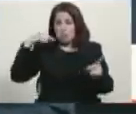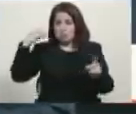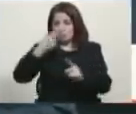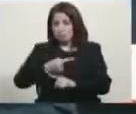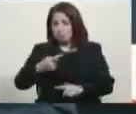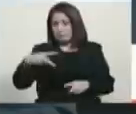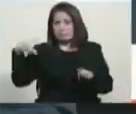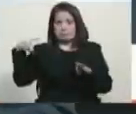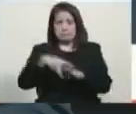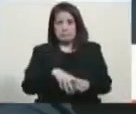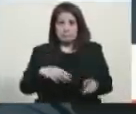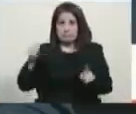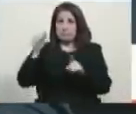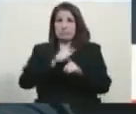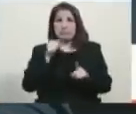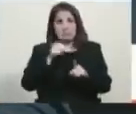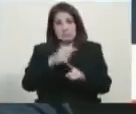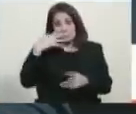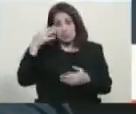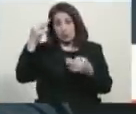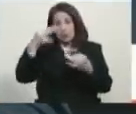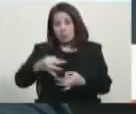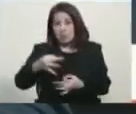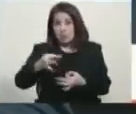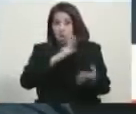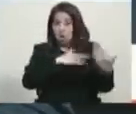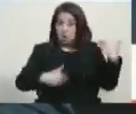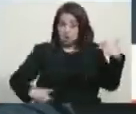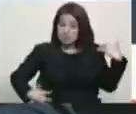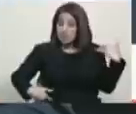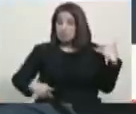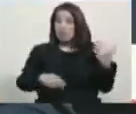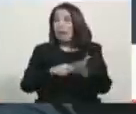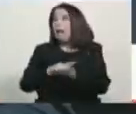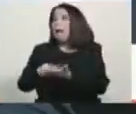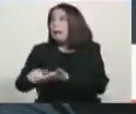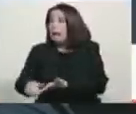Seguramente los presidentes pitiyanqui,